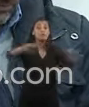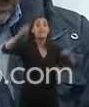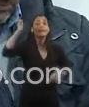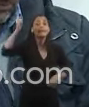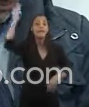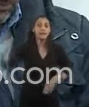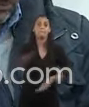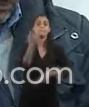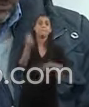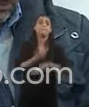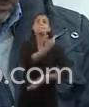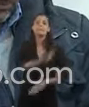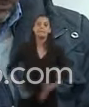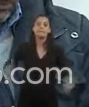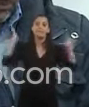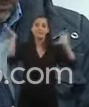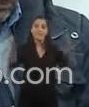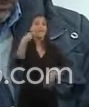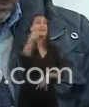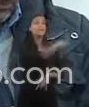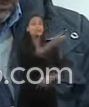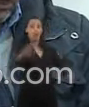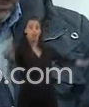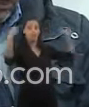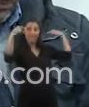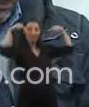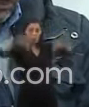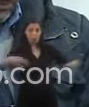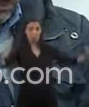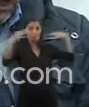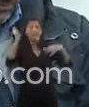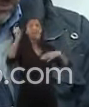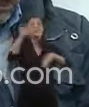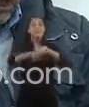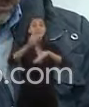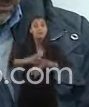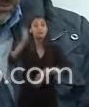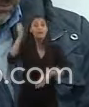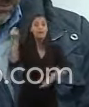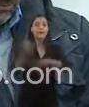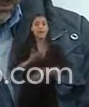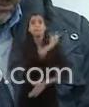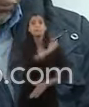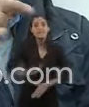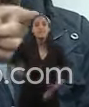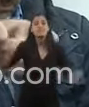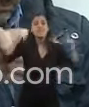de la cámara. Peralta, me parece que es el máximo responsable. El presidente de la nación, Javier Gerardo Milei.